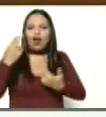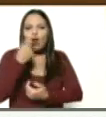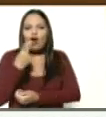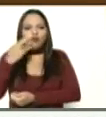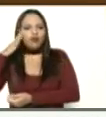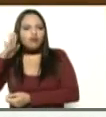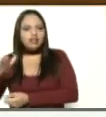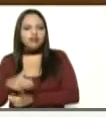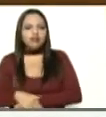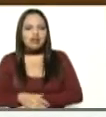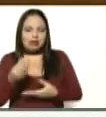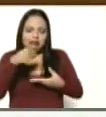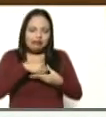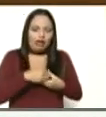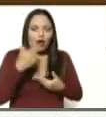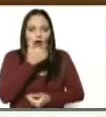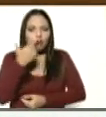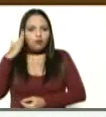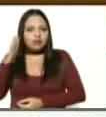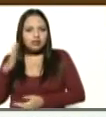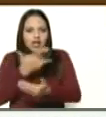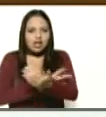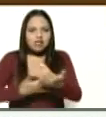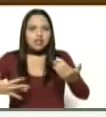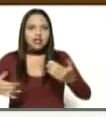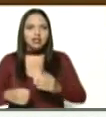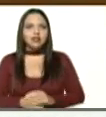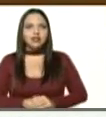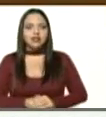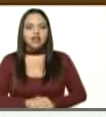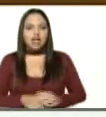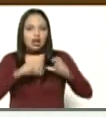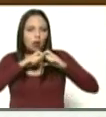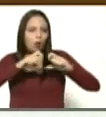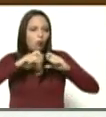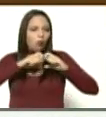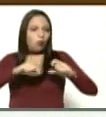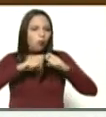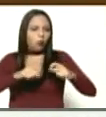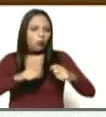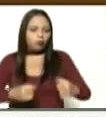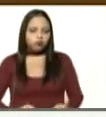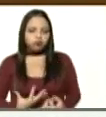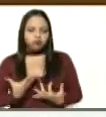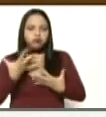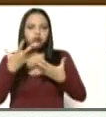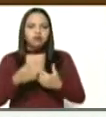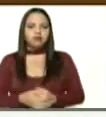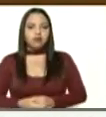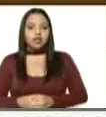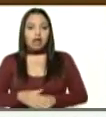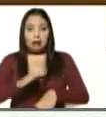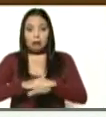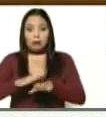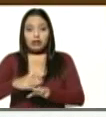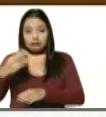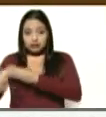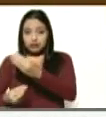venimos con el compromiso en la sangre, en el corazón bombeando, porque eso que el pueblo de